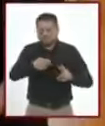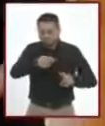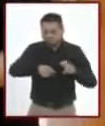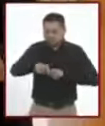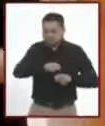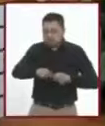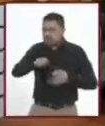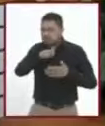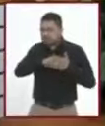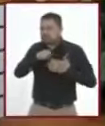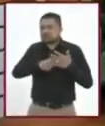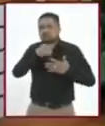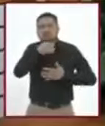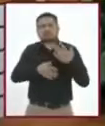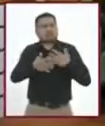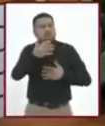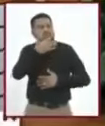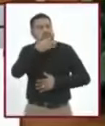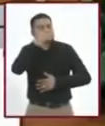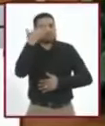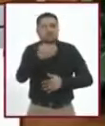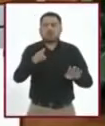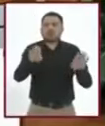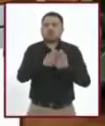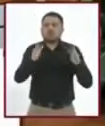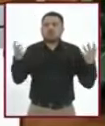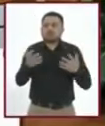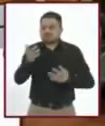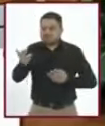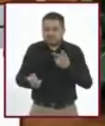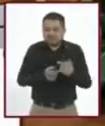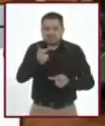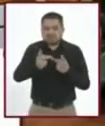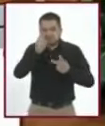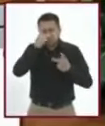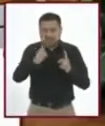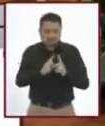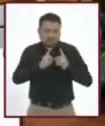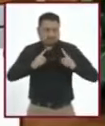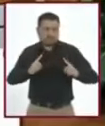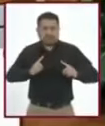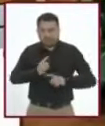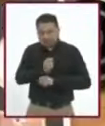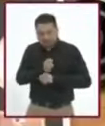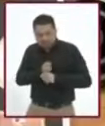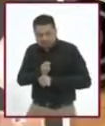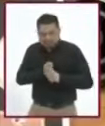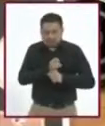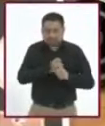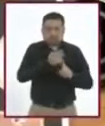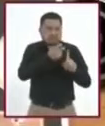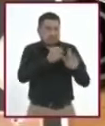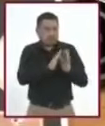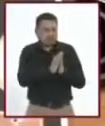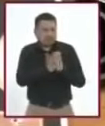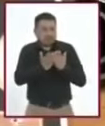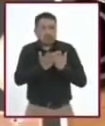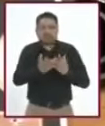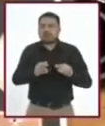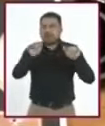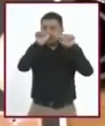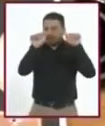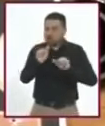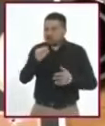receta deliciosa. ¿Cómo hacer preguntas para desarrollar una investigación? Aquí está el libro, El arte